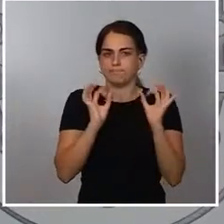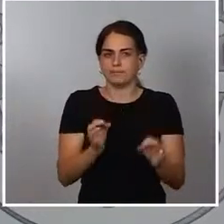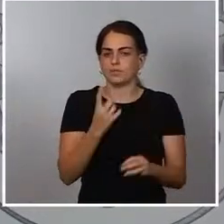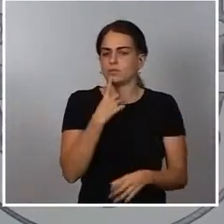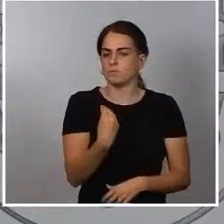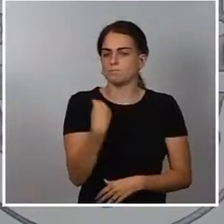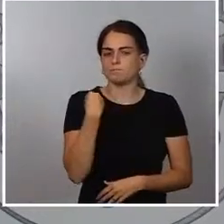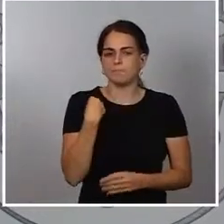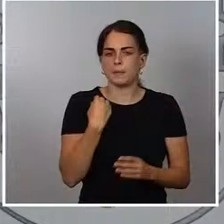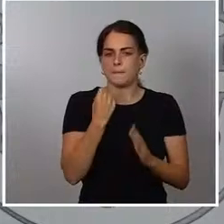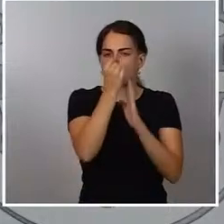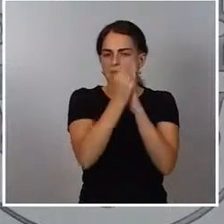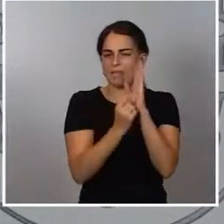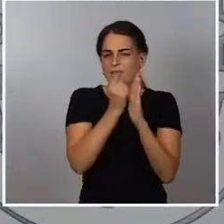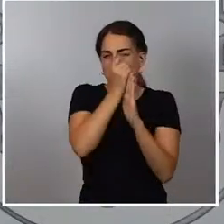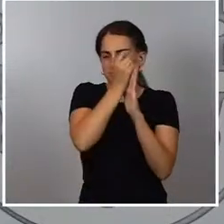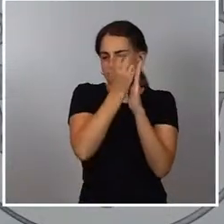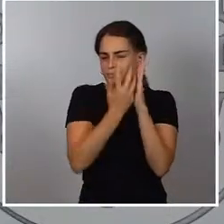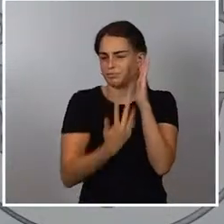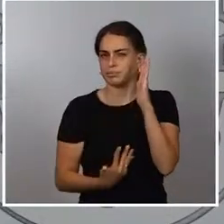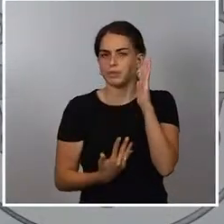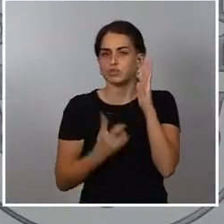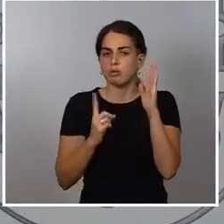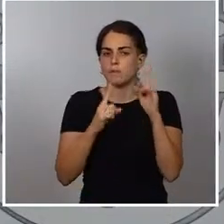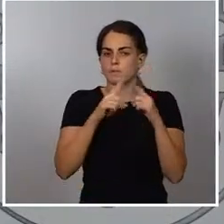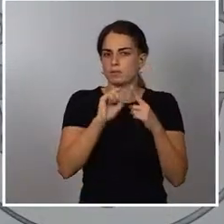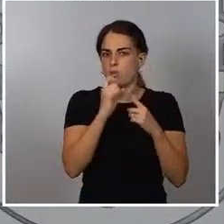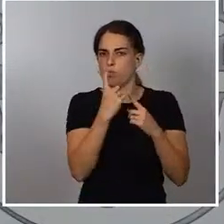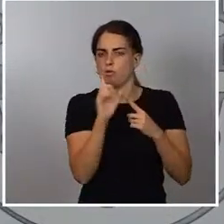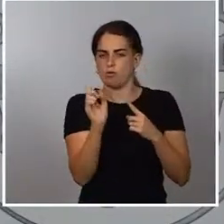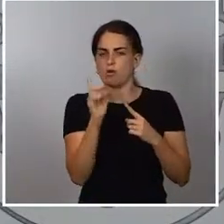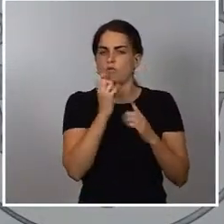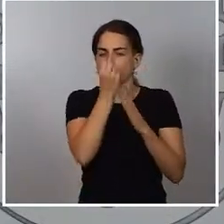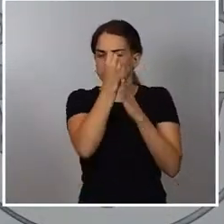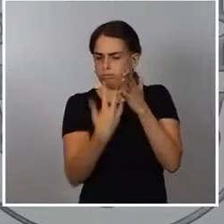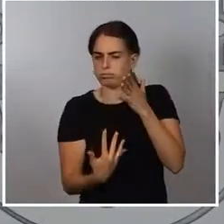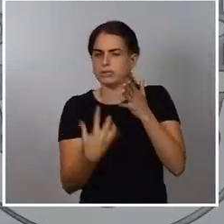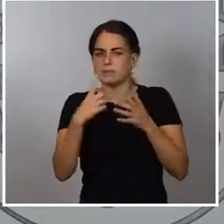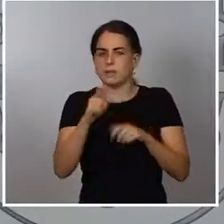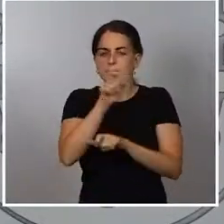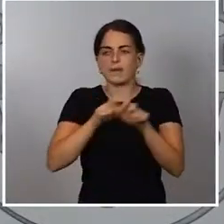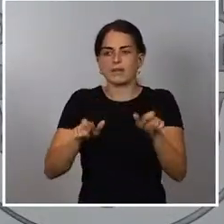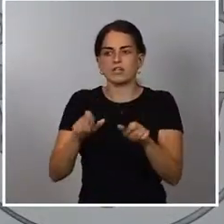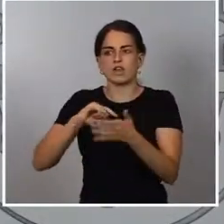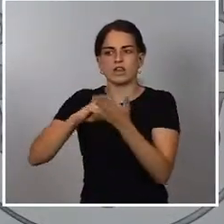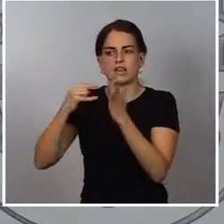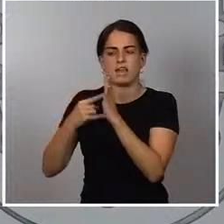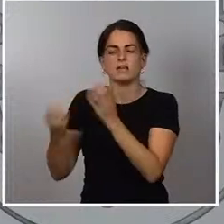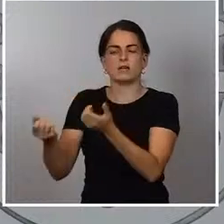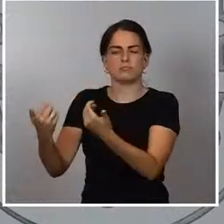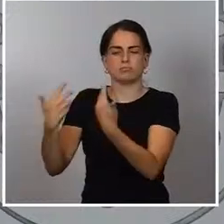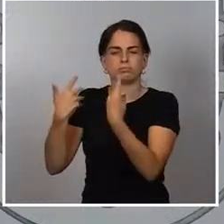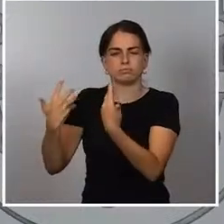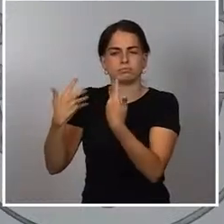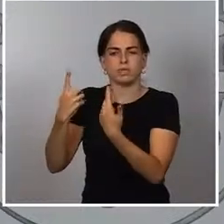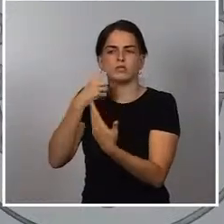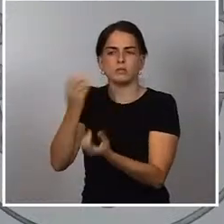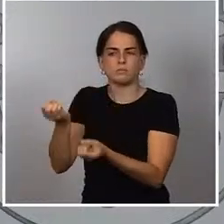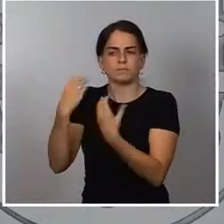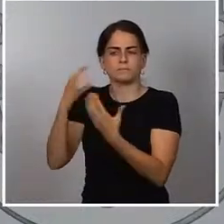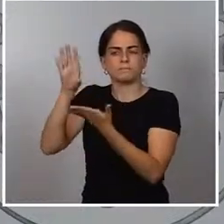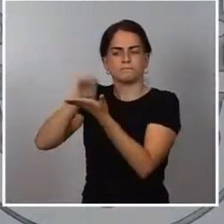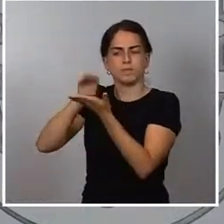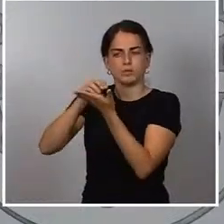medidas no solamente de esta que también las personas técnicos que la asesoran habían planteado muchas coincidentes con las de las